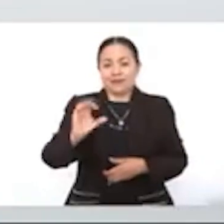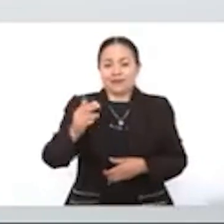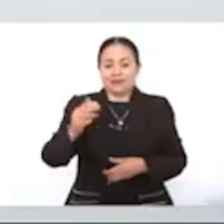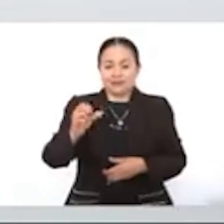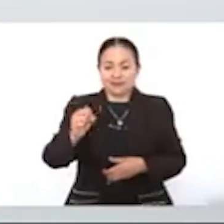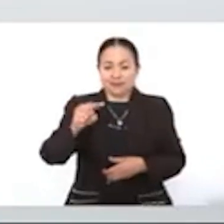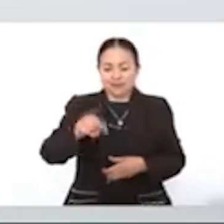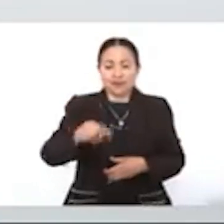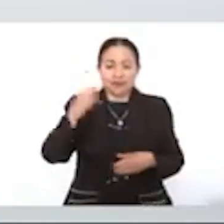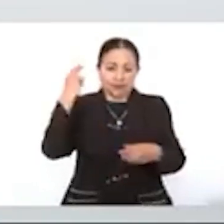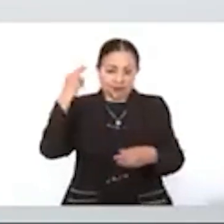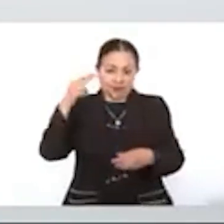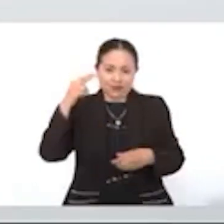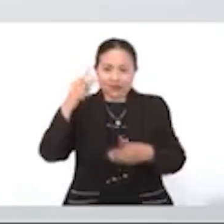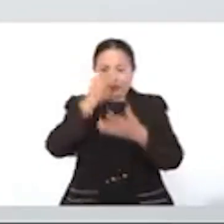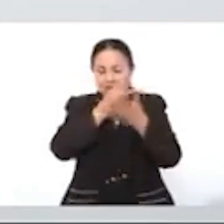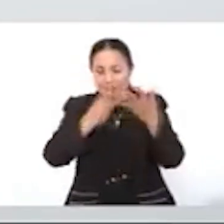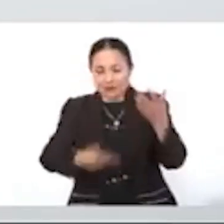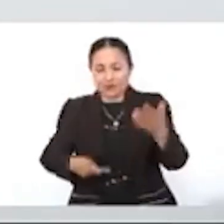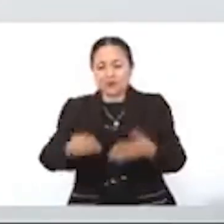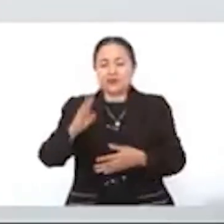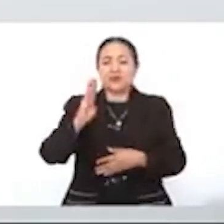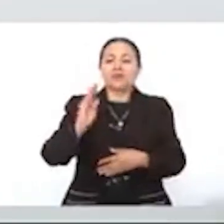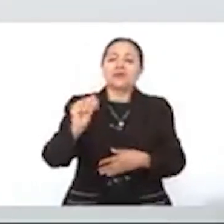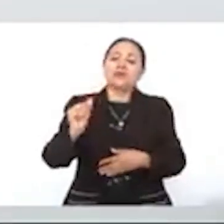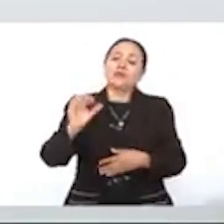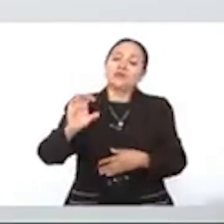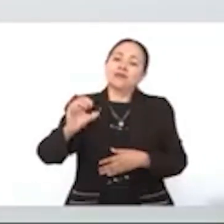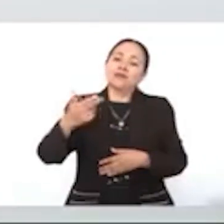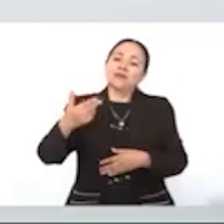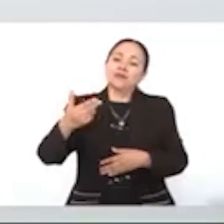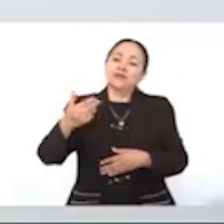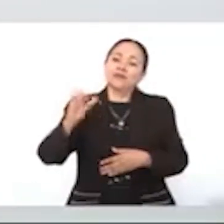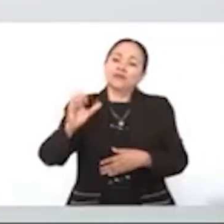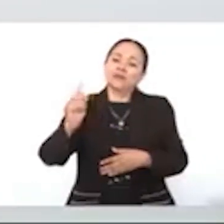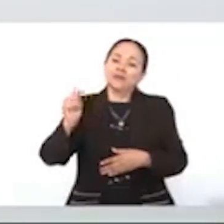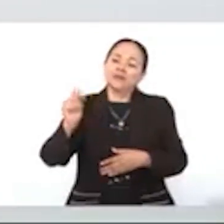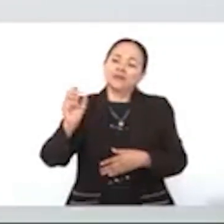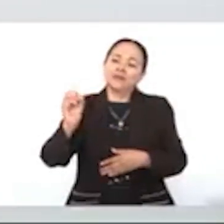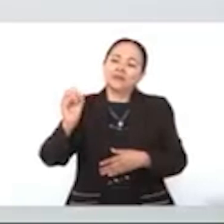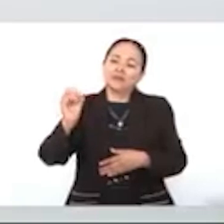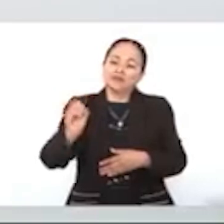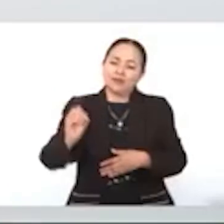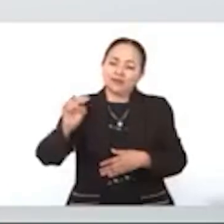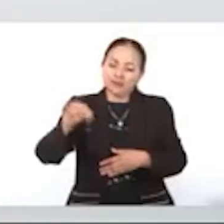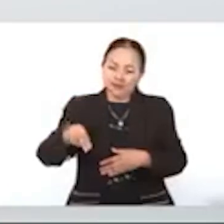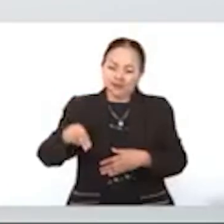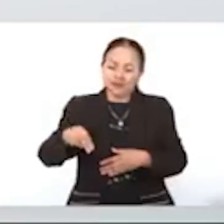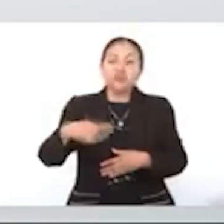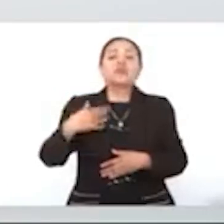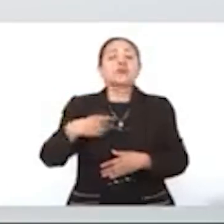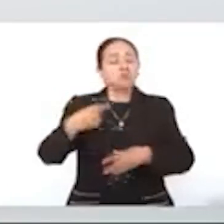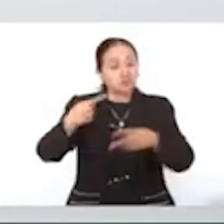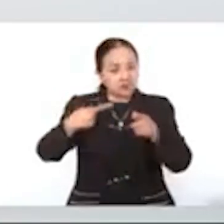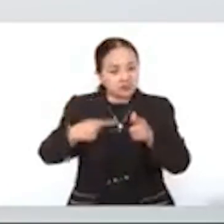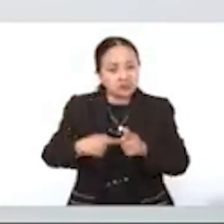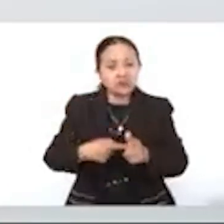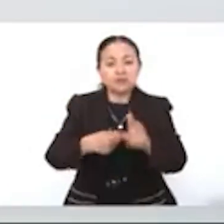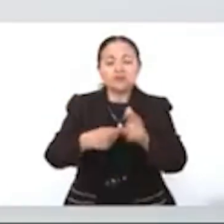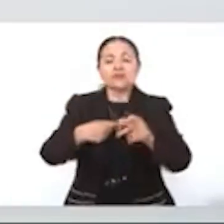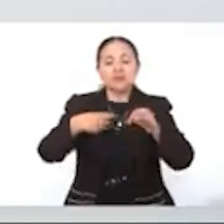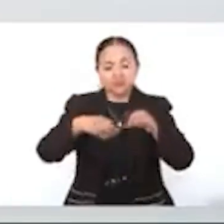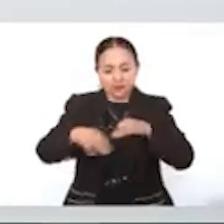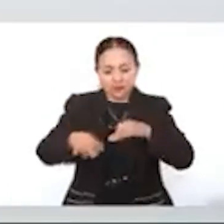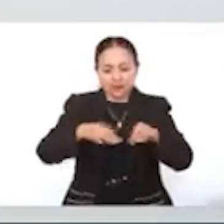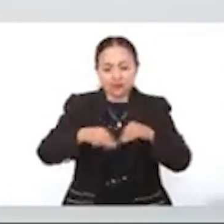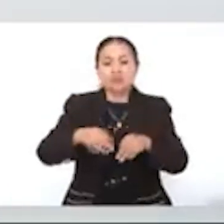denominado bacheton y significa un arranque fuerte para atender